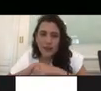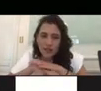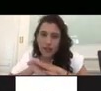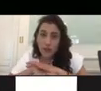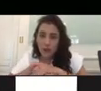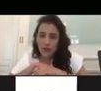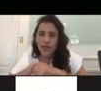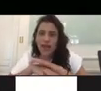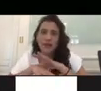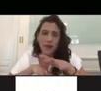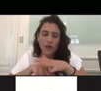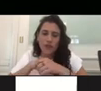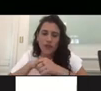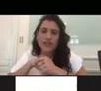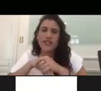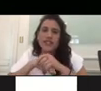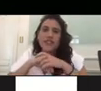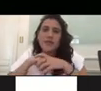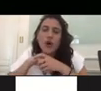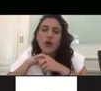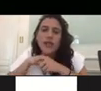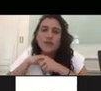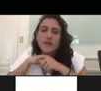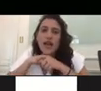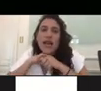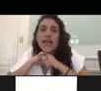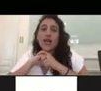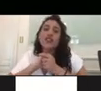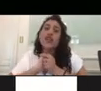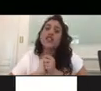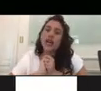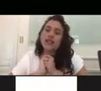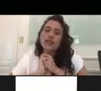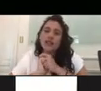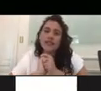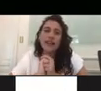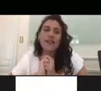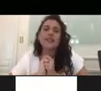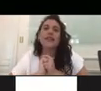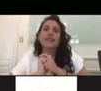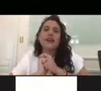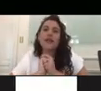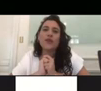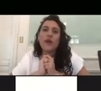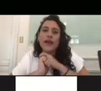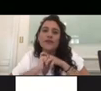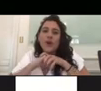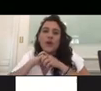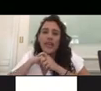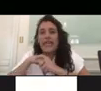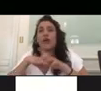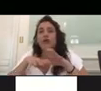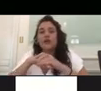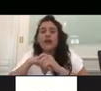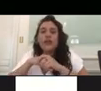problemita, pero denme chance si se me corta. Las Hudson Yards, donde está el Vessel, que se ha vuelto ahora un ícono